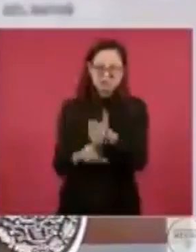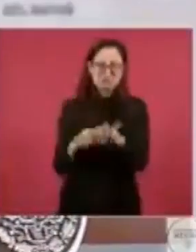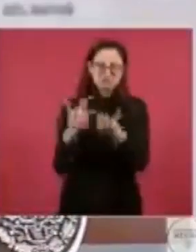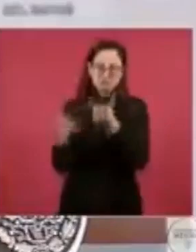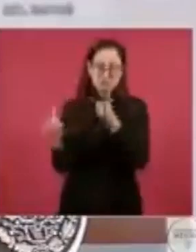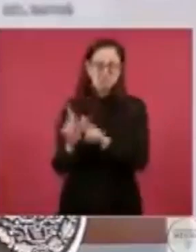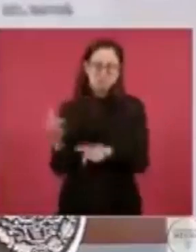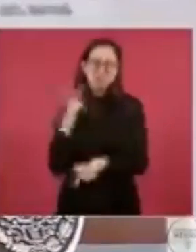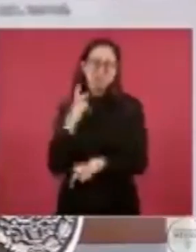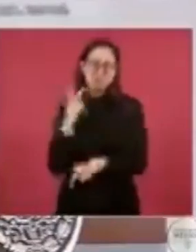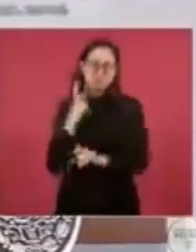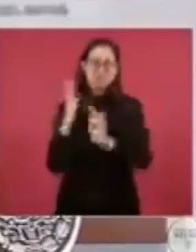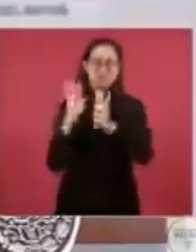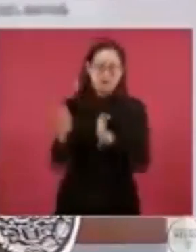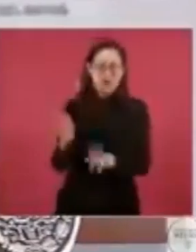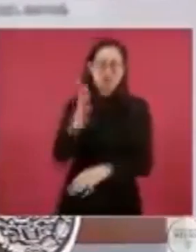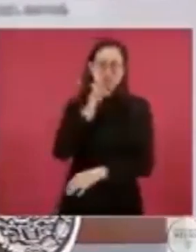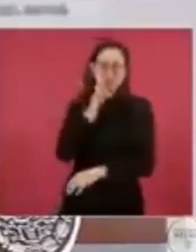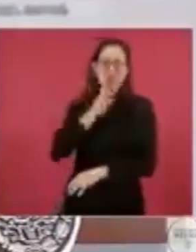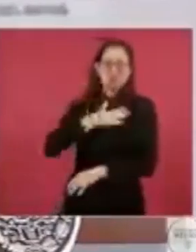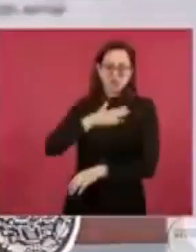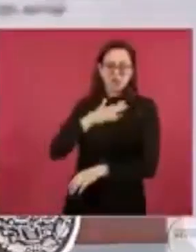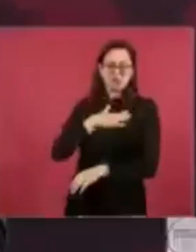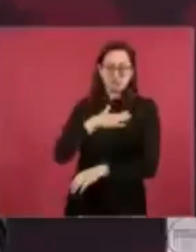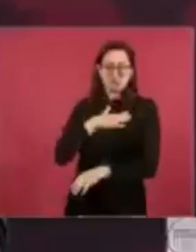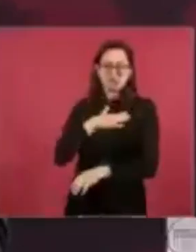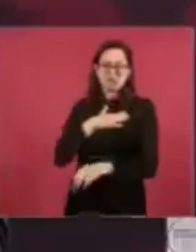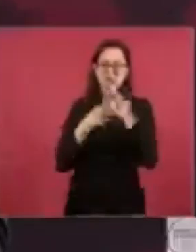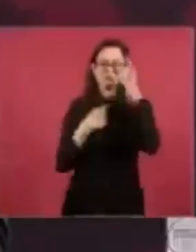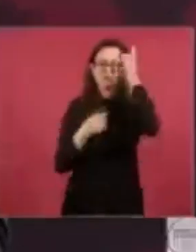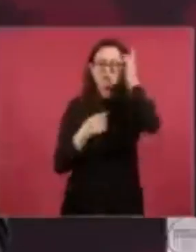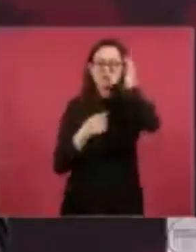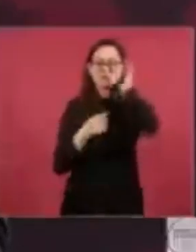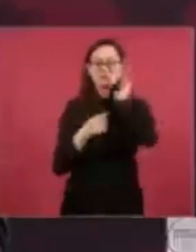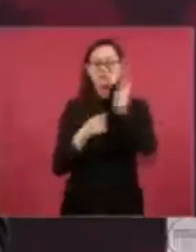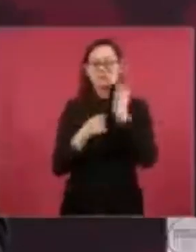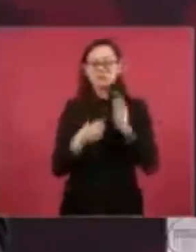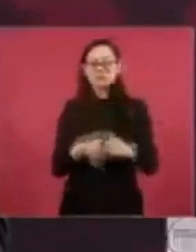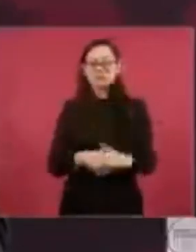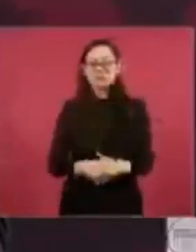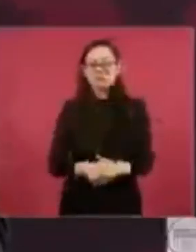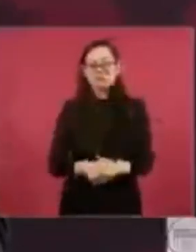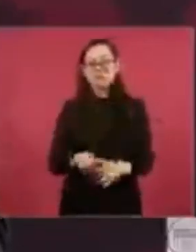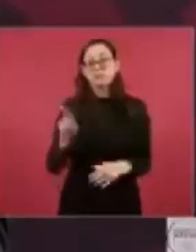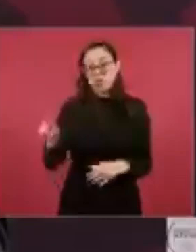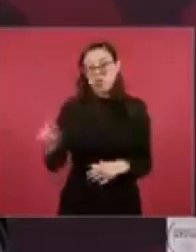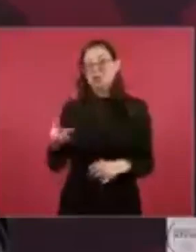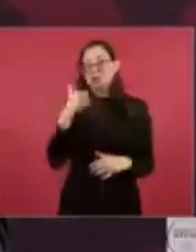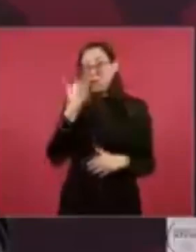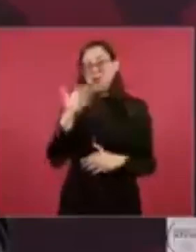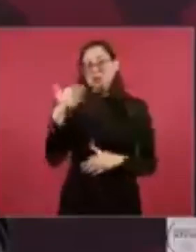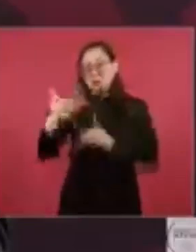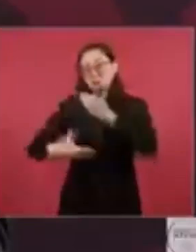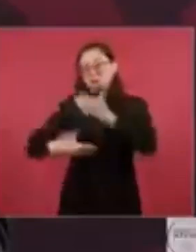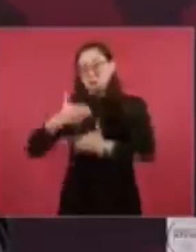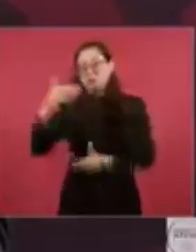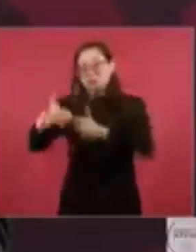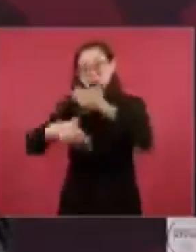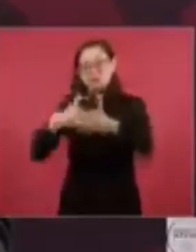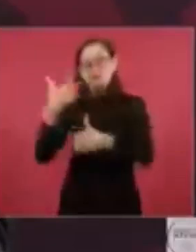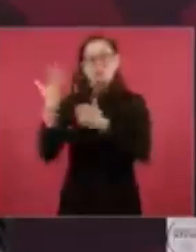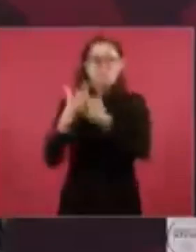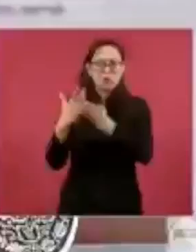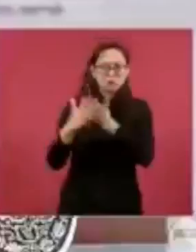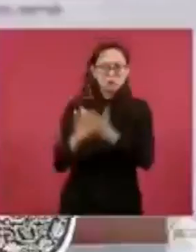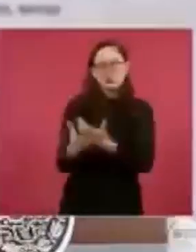planteó y quiere apostar a ser electo